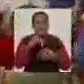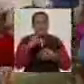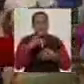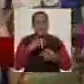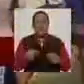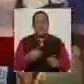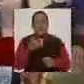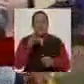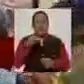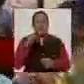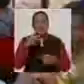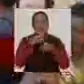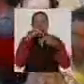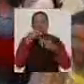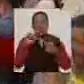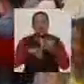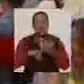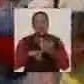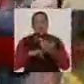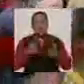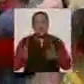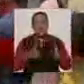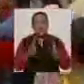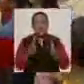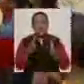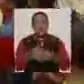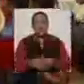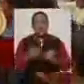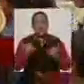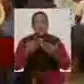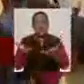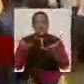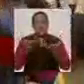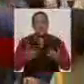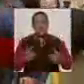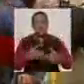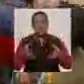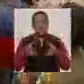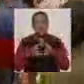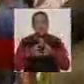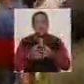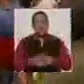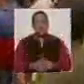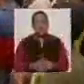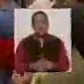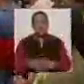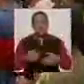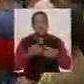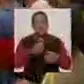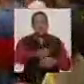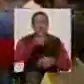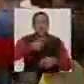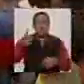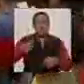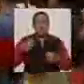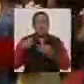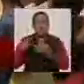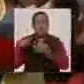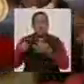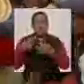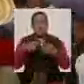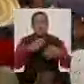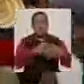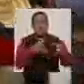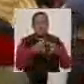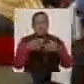Condorcanqui, en la región Amazonas. Ella ha sido recibida por un grupo de APUS, representantes de las diferentes